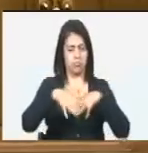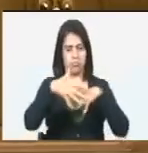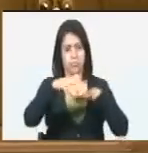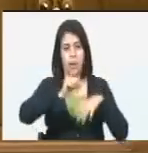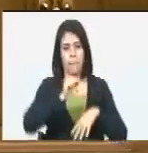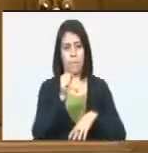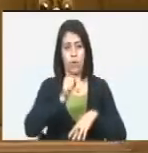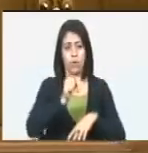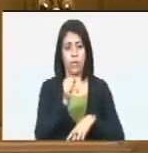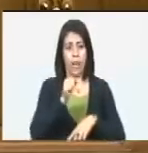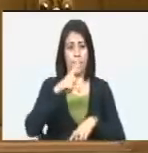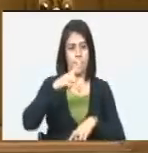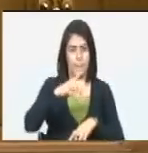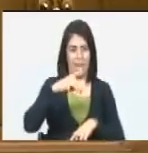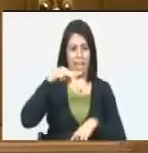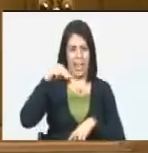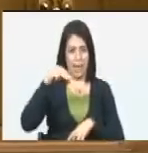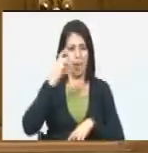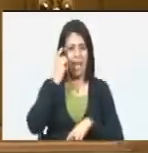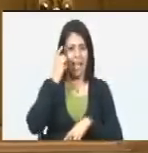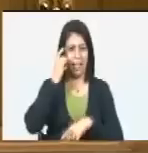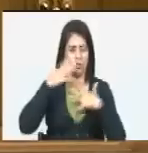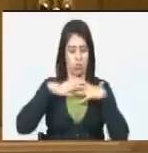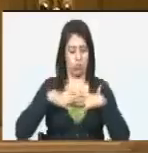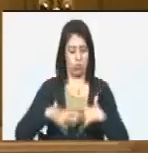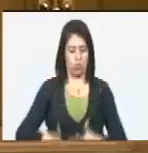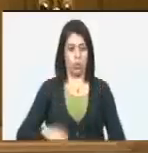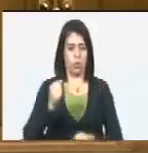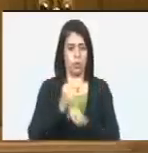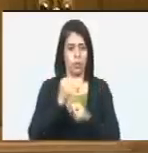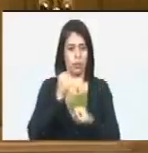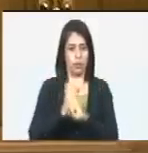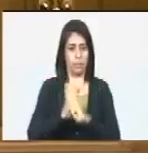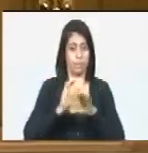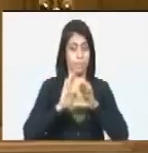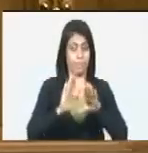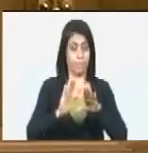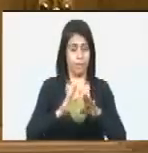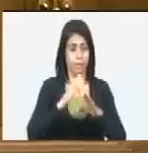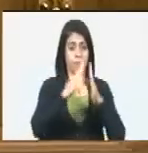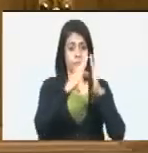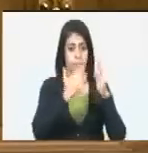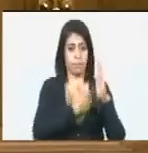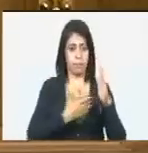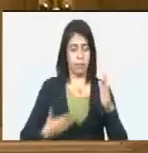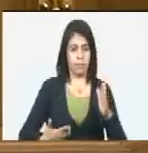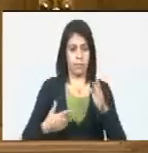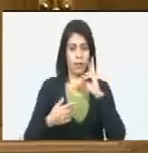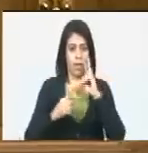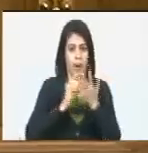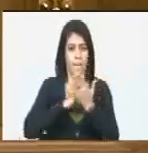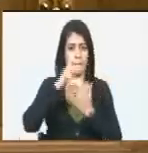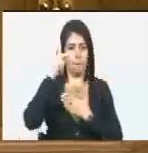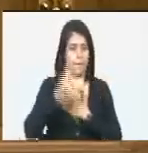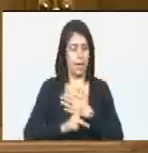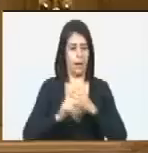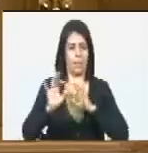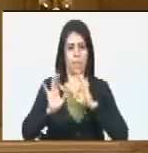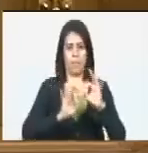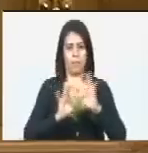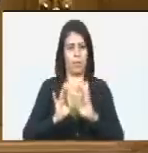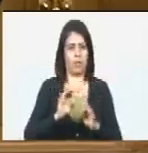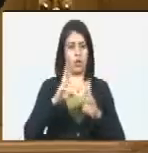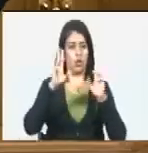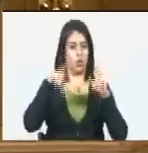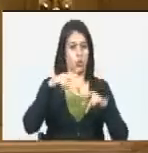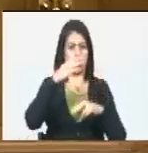Metropolitana tenía el trabajo de despejar Miraflores. Por eso digo que el plan fue bien montado. Nunca subestimemos